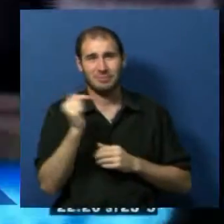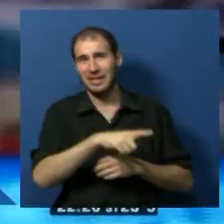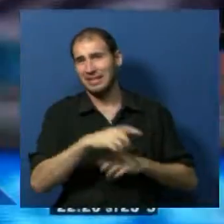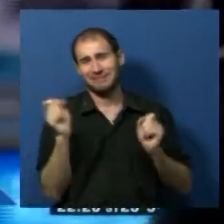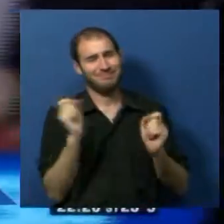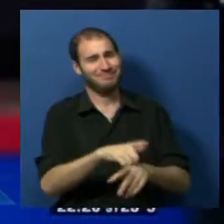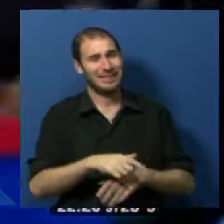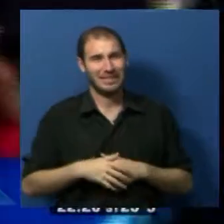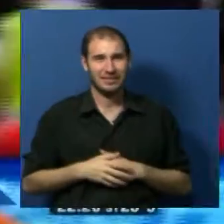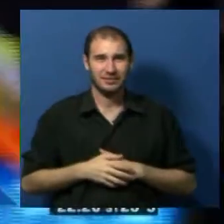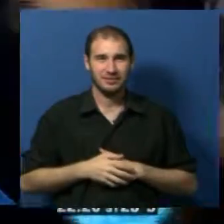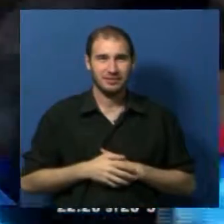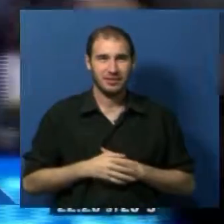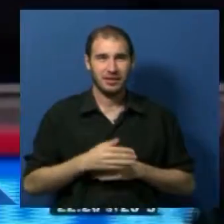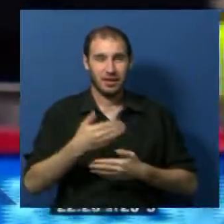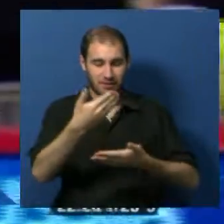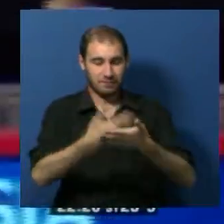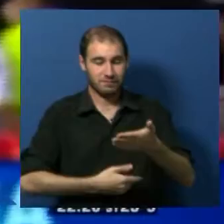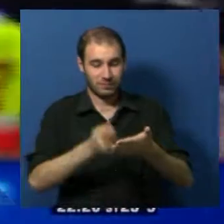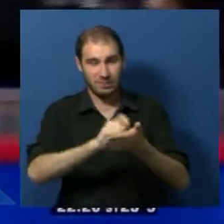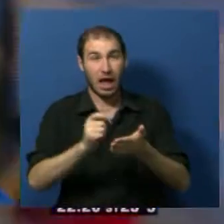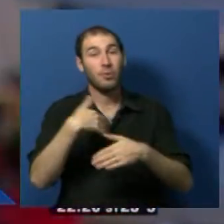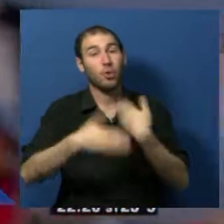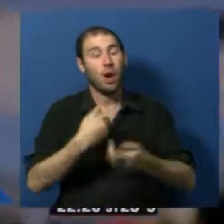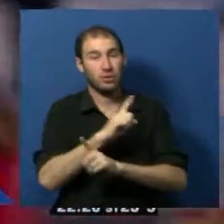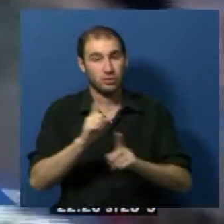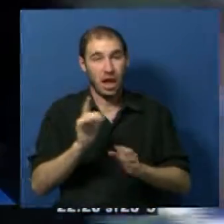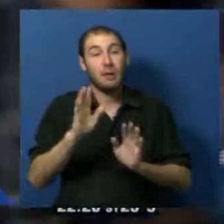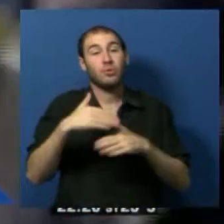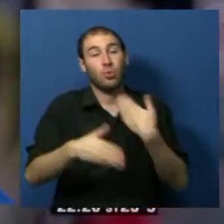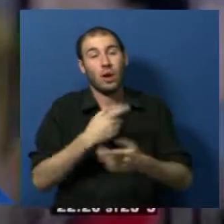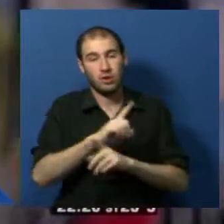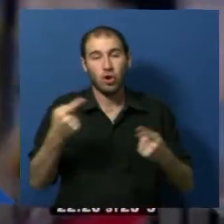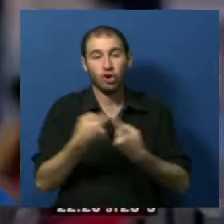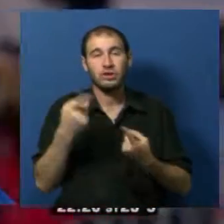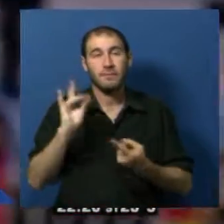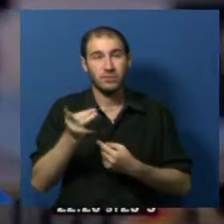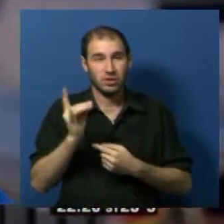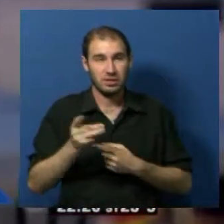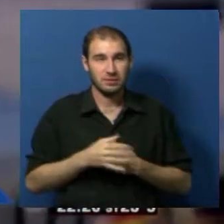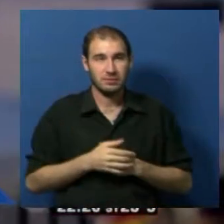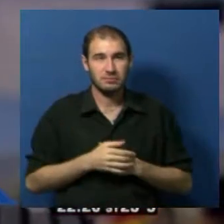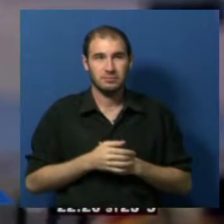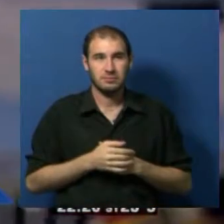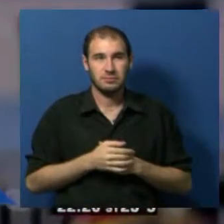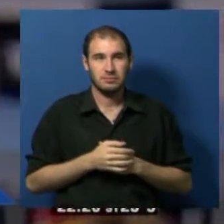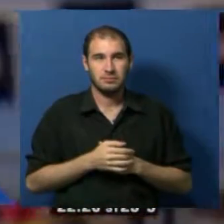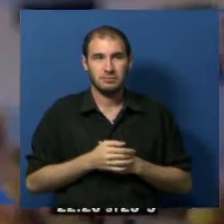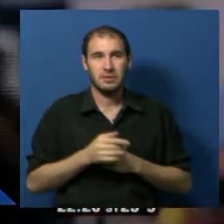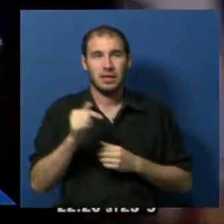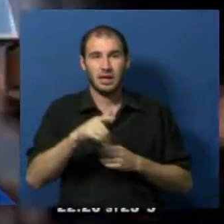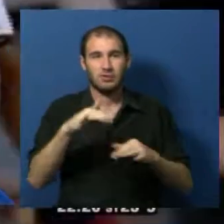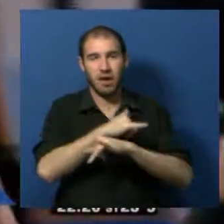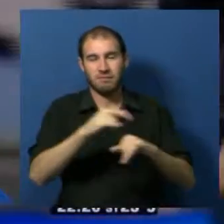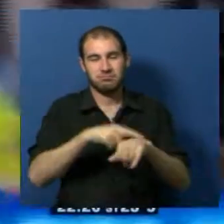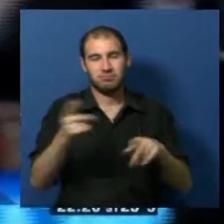Sí. Y con este informe podría no jugar mañana. Podría llegar a no jugar bien contra Bolivia. Acá, bueno, esto fue o trascendió hace